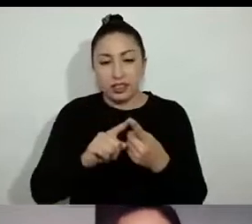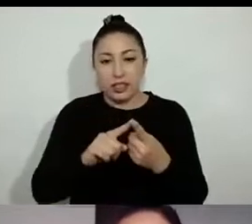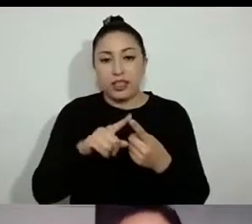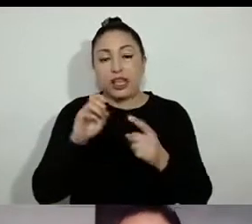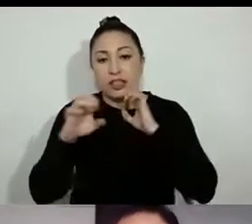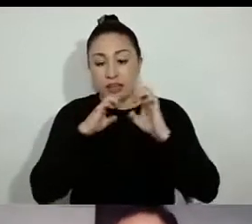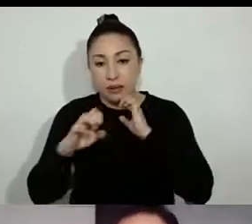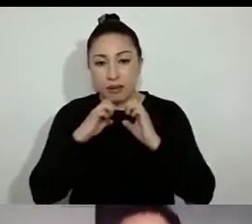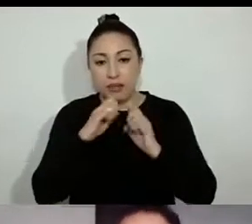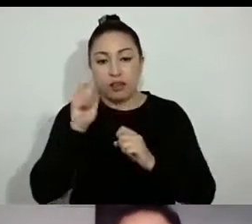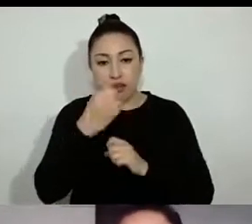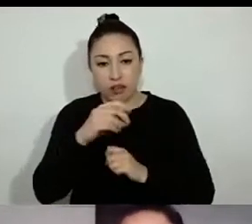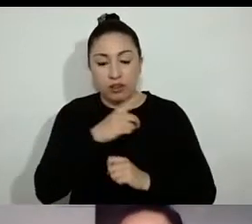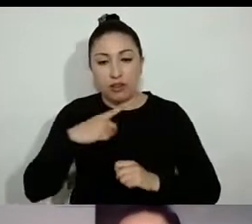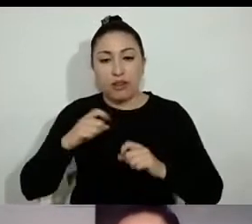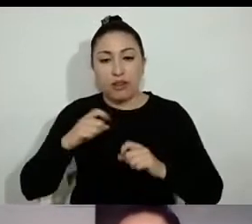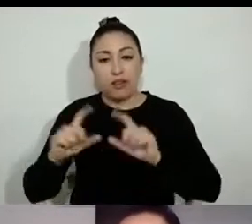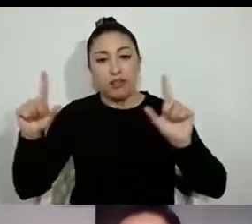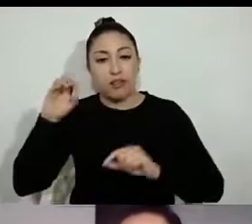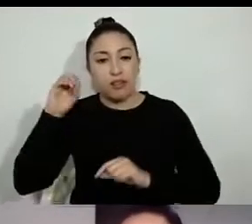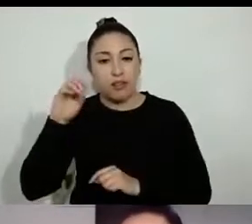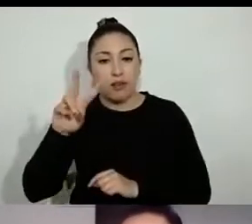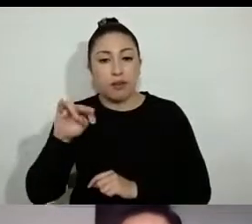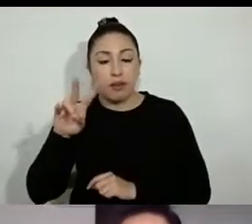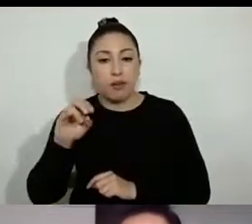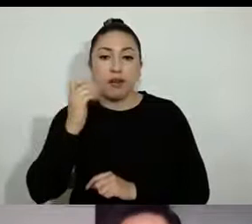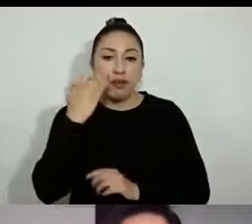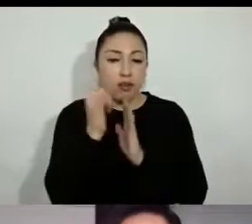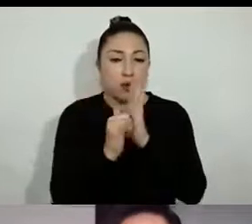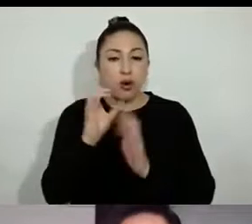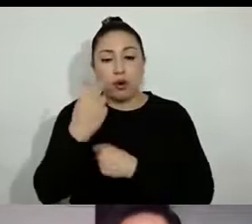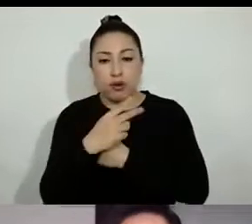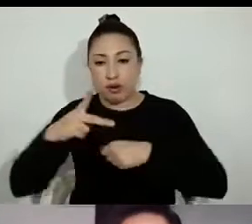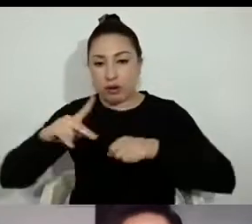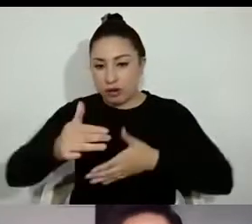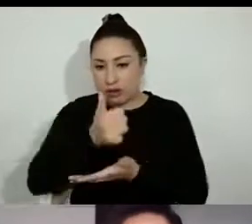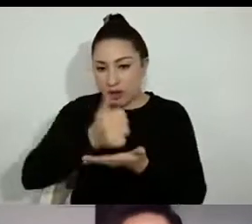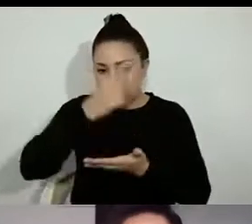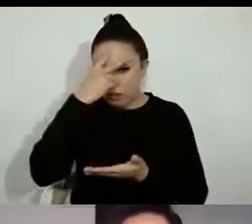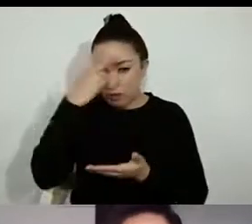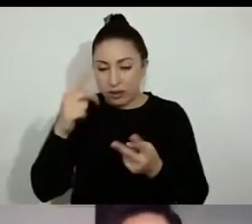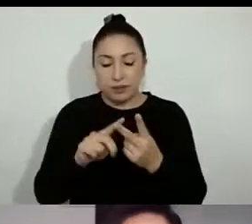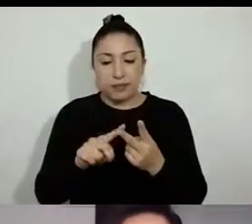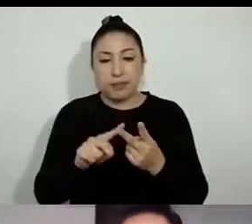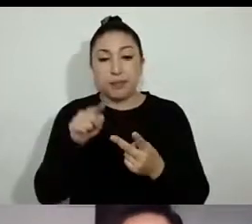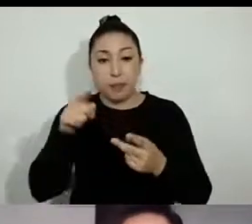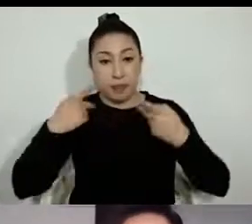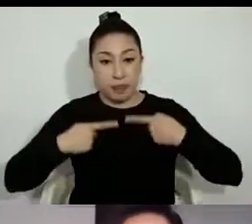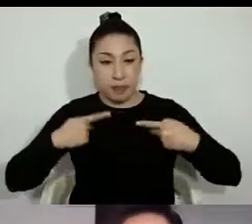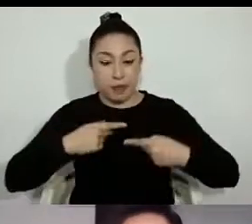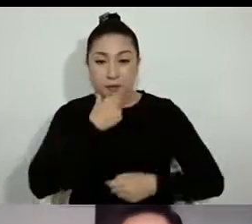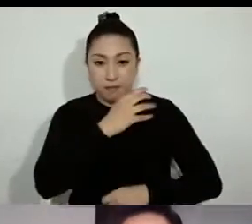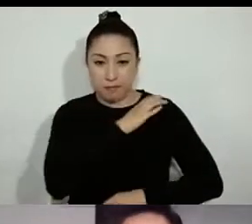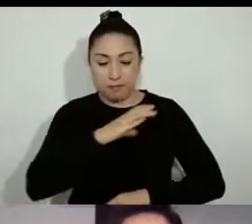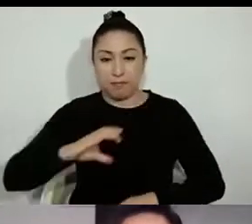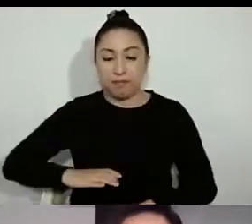será pública y se transmitirá en vivo en las plataformas del Congreso de la Ciudad de México. Segundo, la persona candidata a reelección